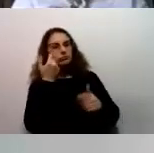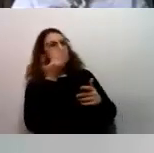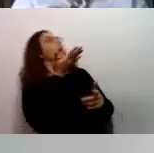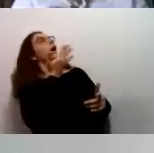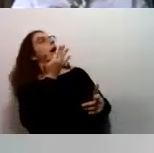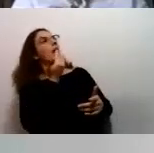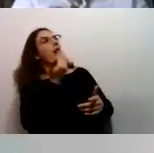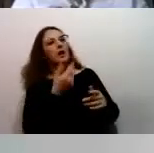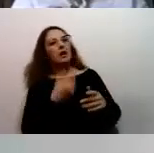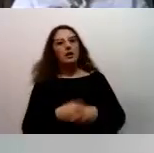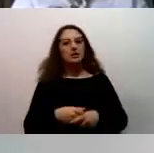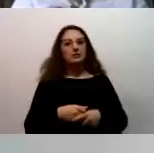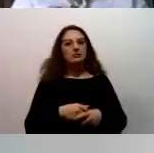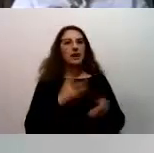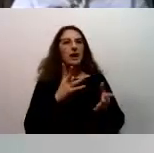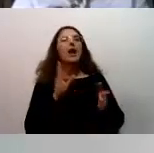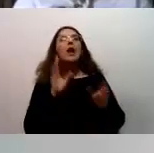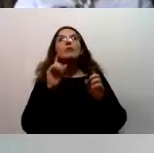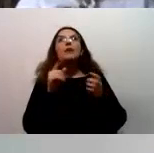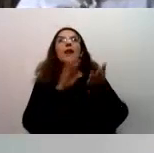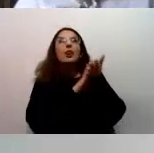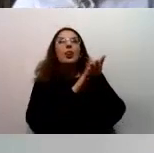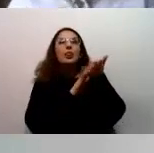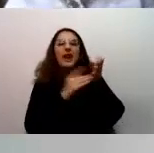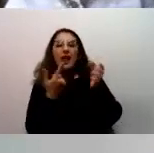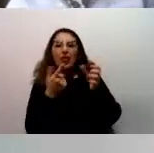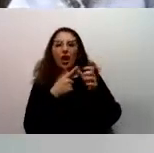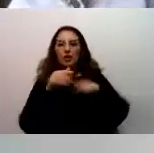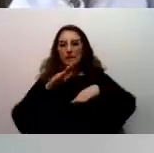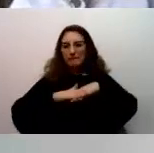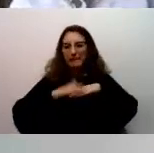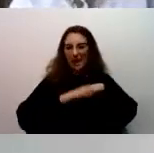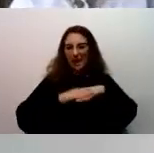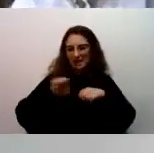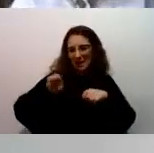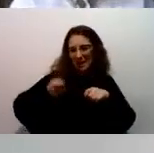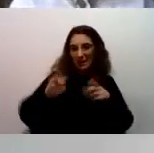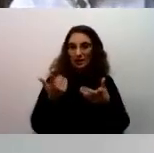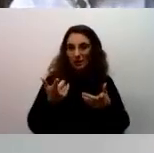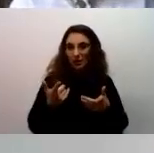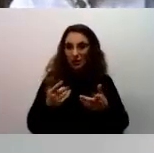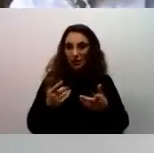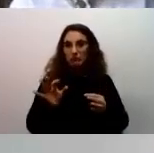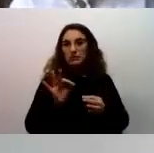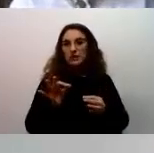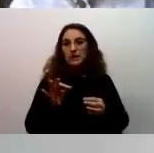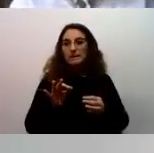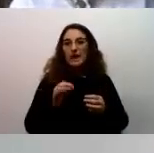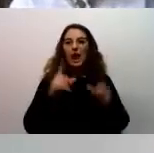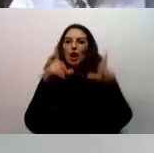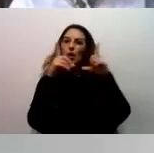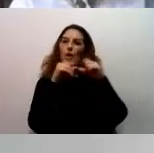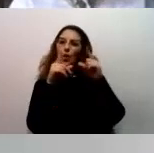dedos, pies y bastones. Leer táctilmente más de un número o palabra resulta muy